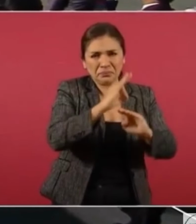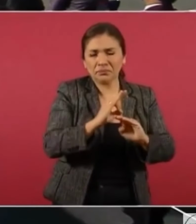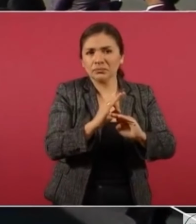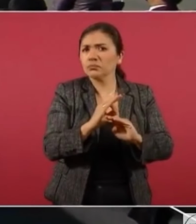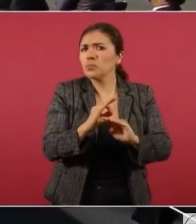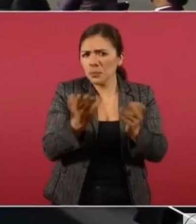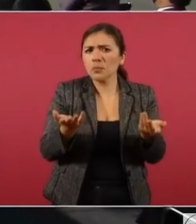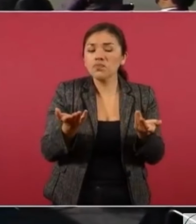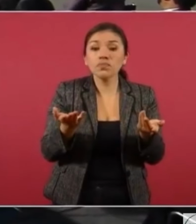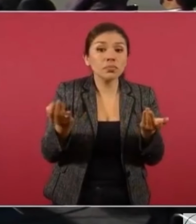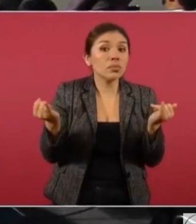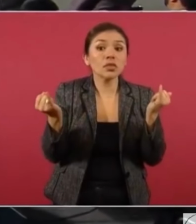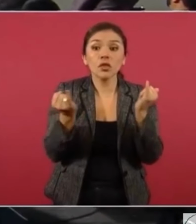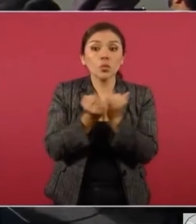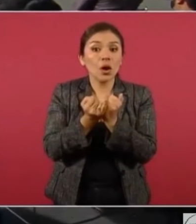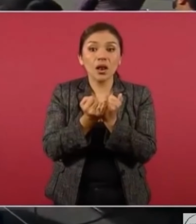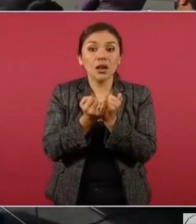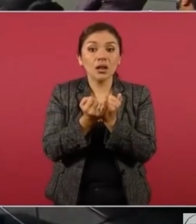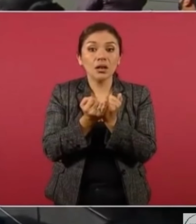Igual,